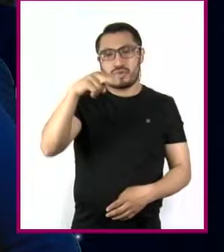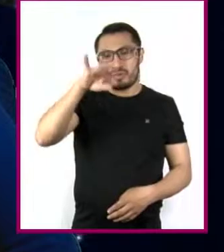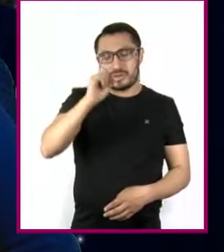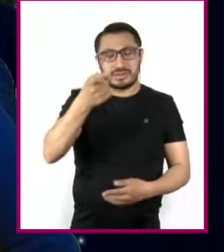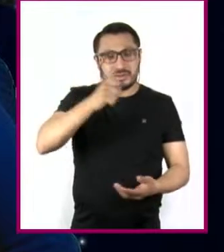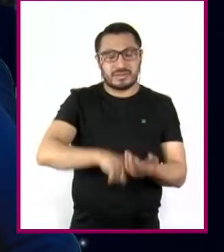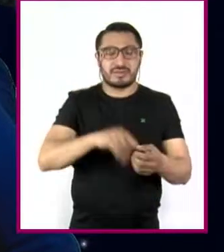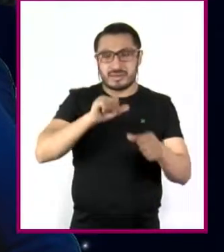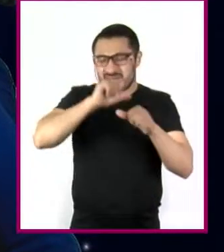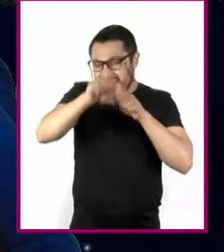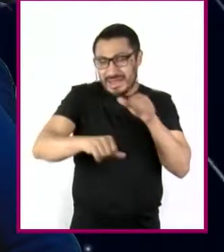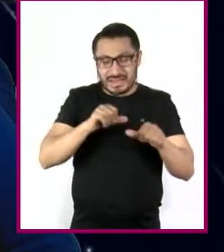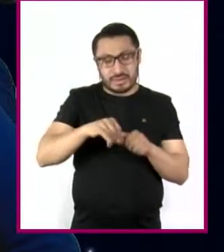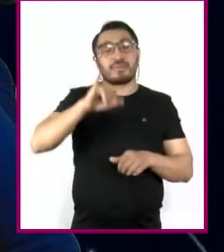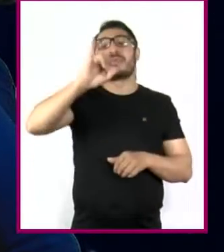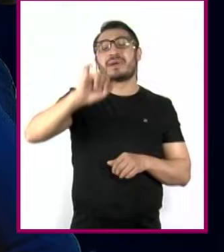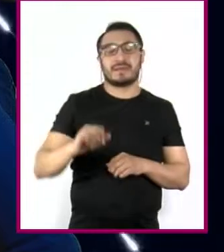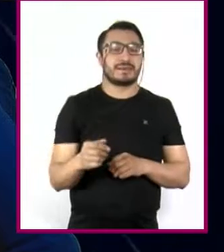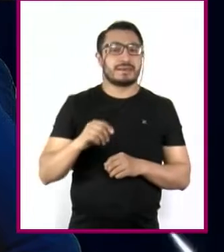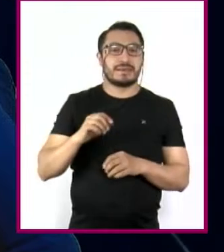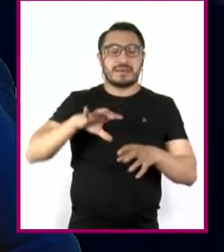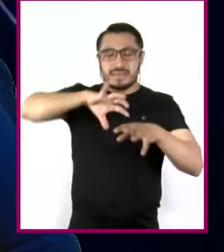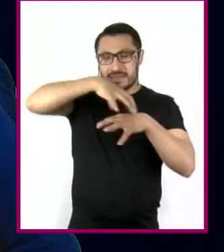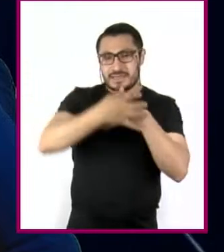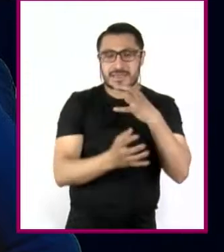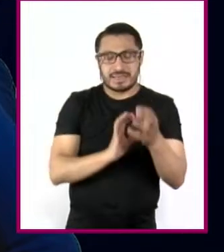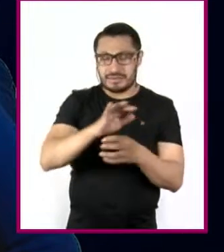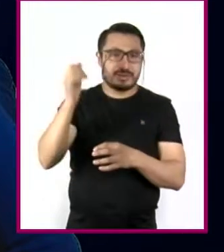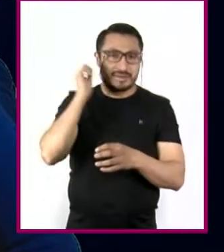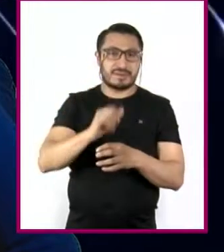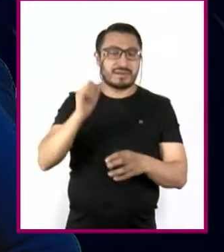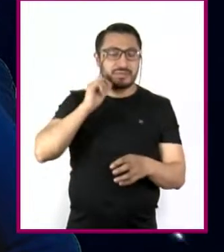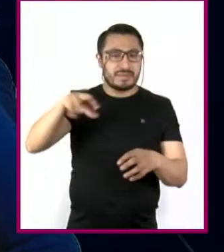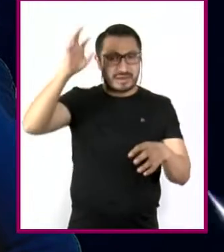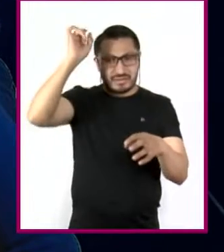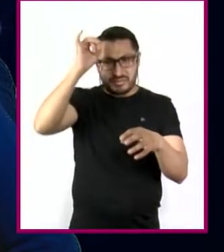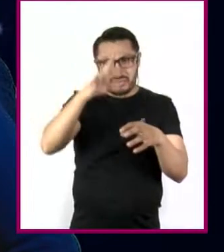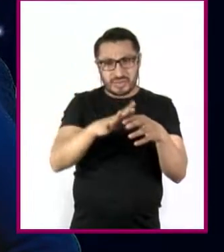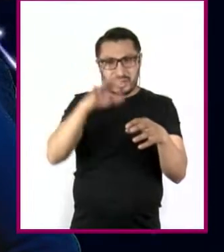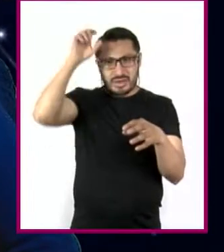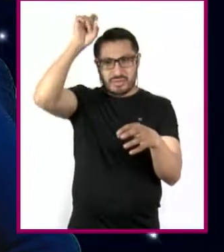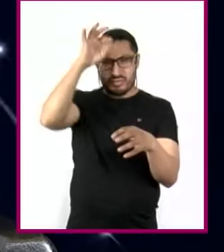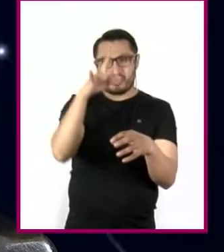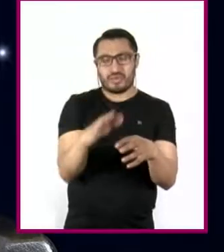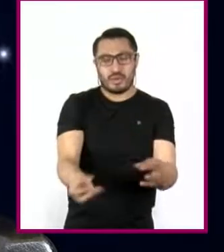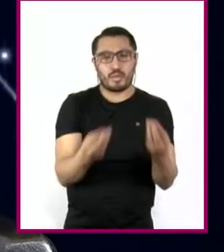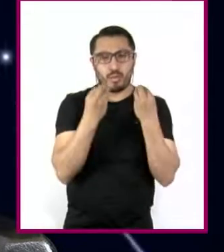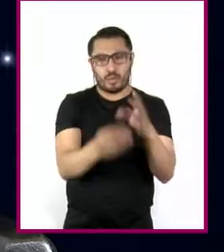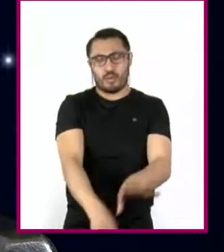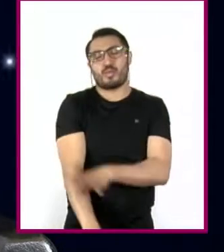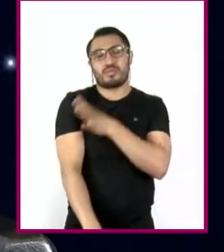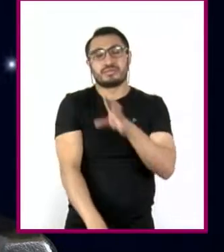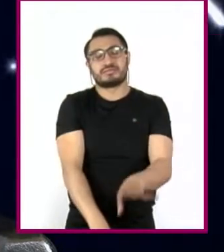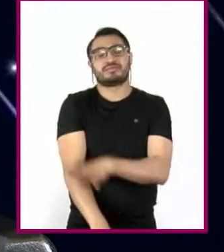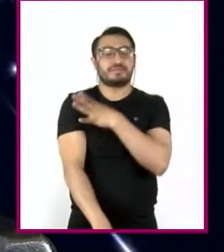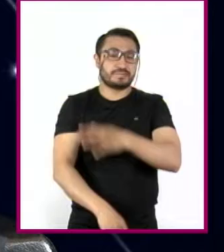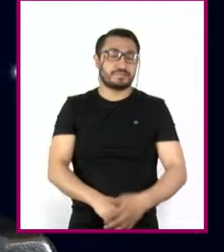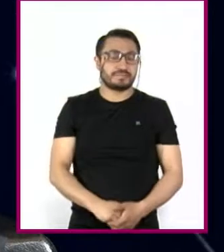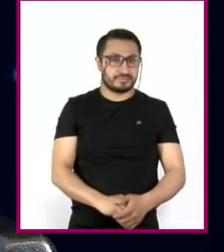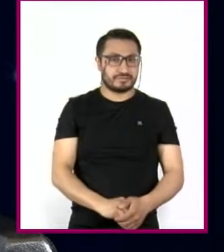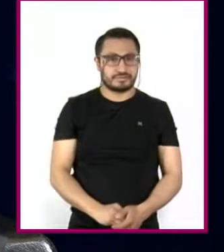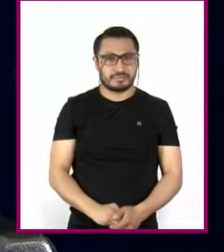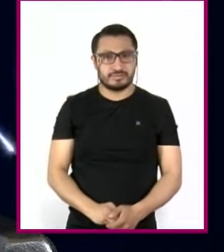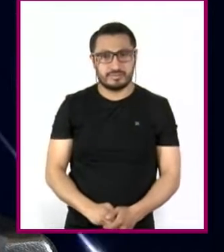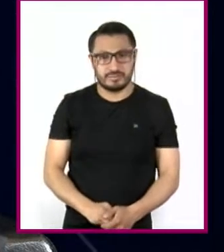átomos. Sí, a la atmósfera todo el tiempo le llega radiación con muchísima energía. Oye, ¿no será